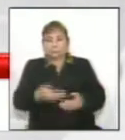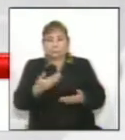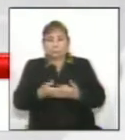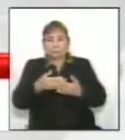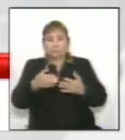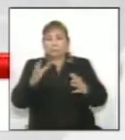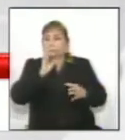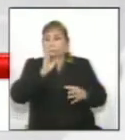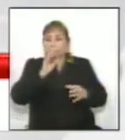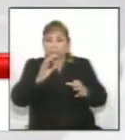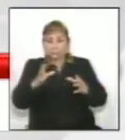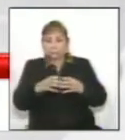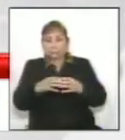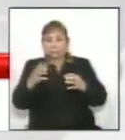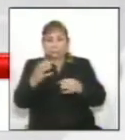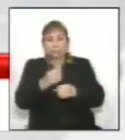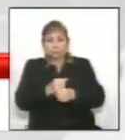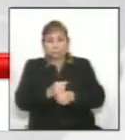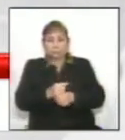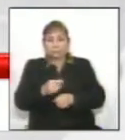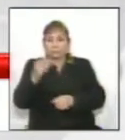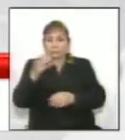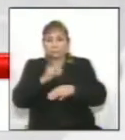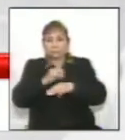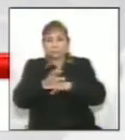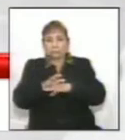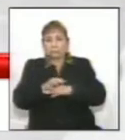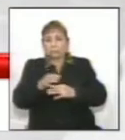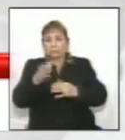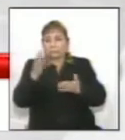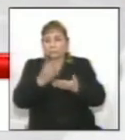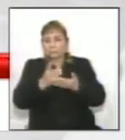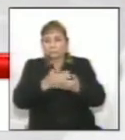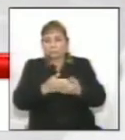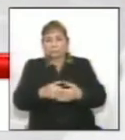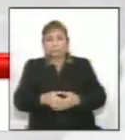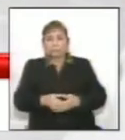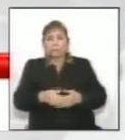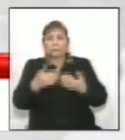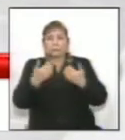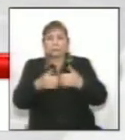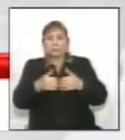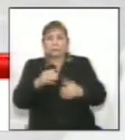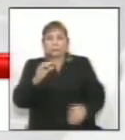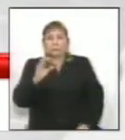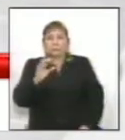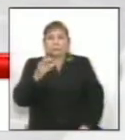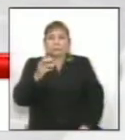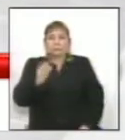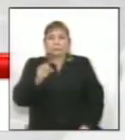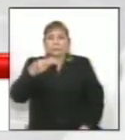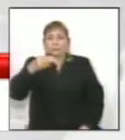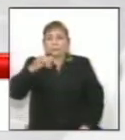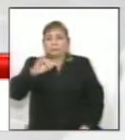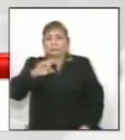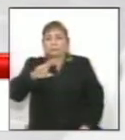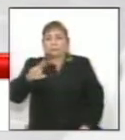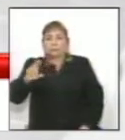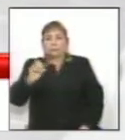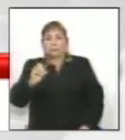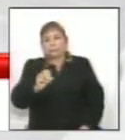salud, acogemos las denuncias contra los abusos de la empresa Showan Hierro Perú. No puede